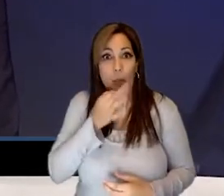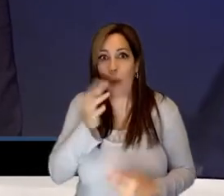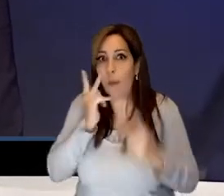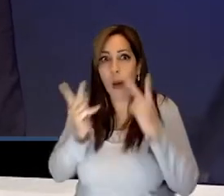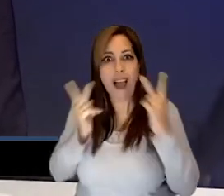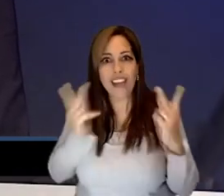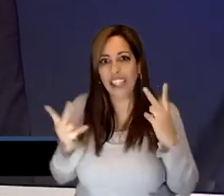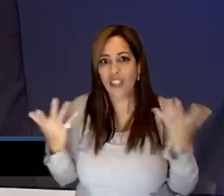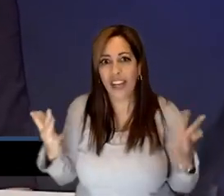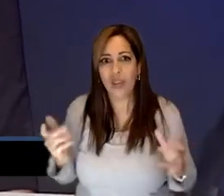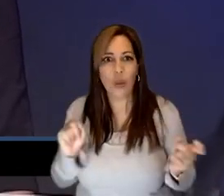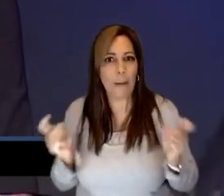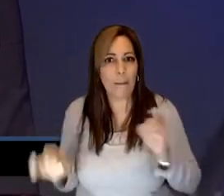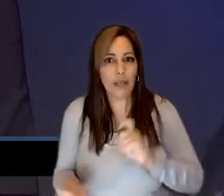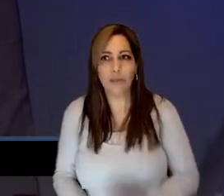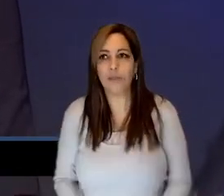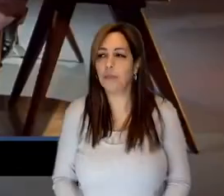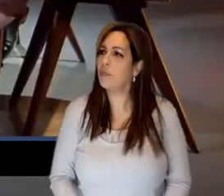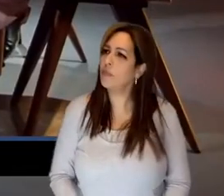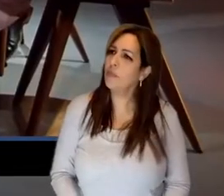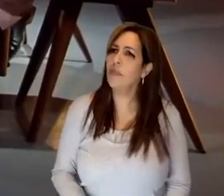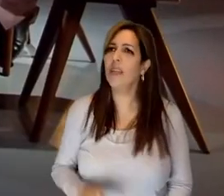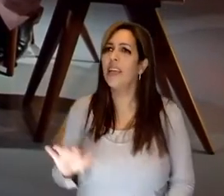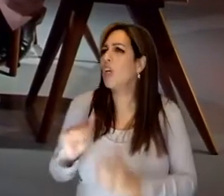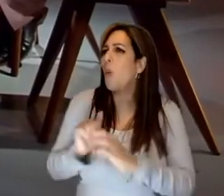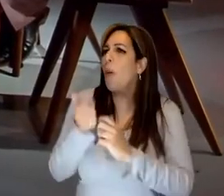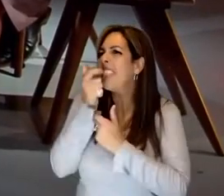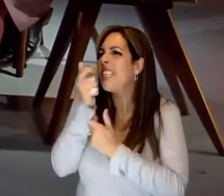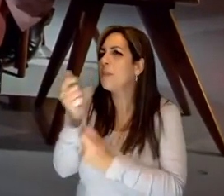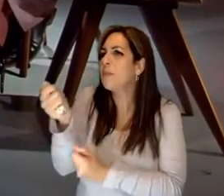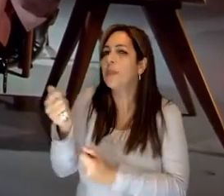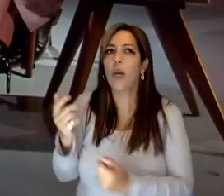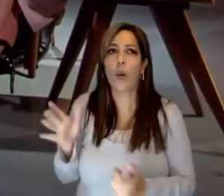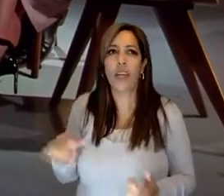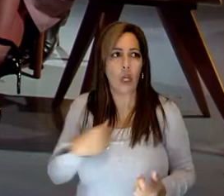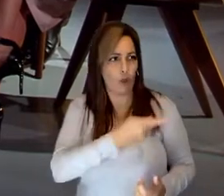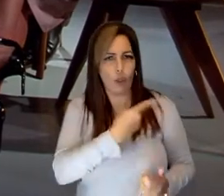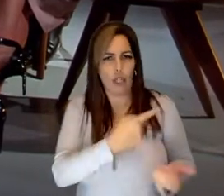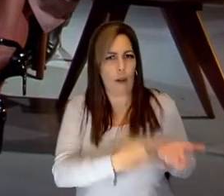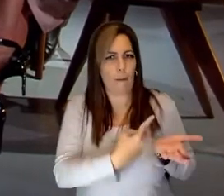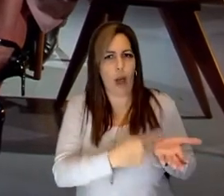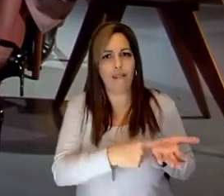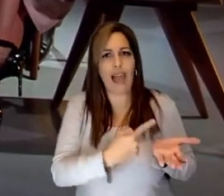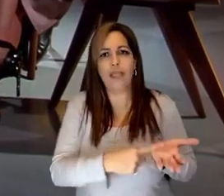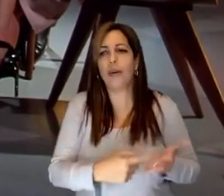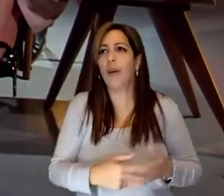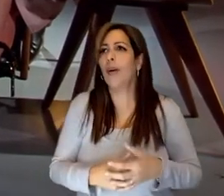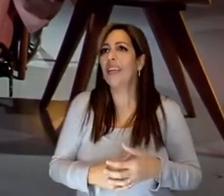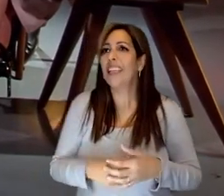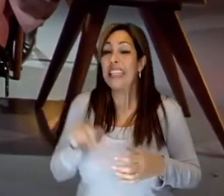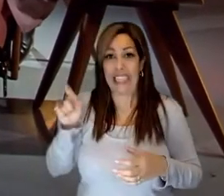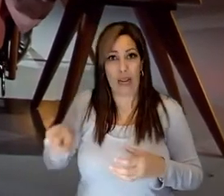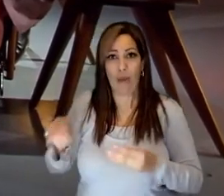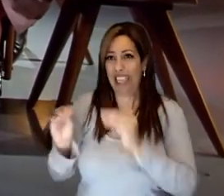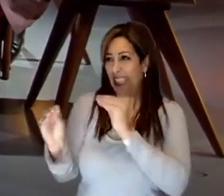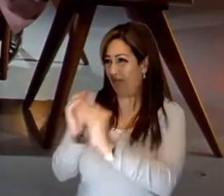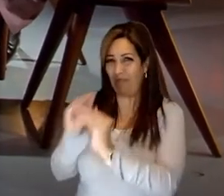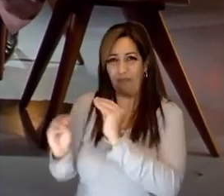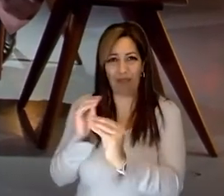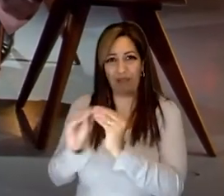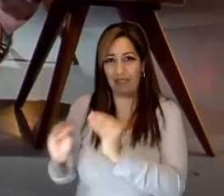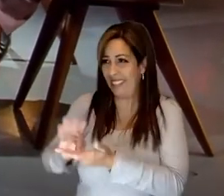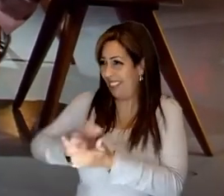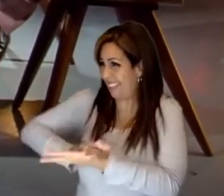bien próximamente. ¿De qué manera lo vamos a hacer atractivo? Porque hablábamos, Robert, fuera de cámara, que esto hay que condicionarlo